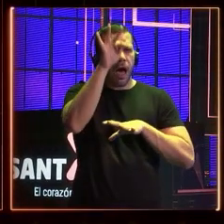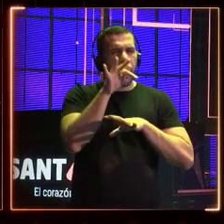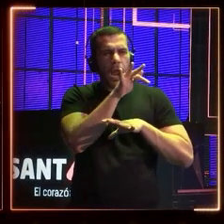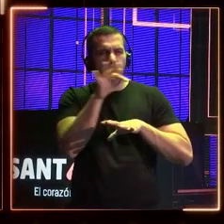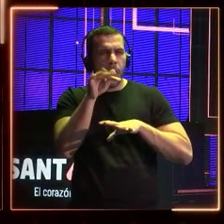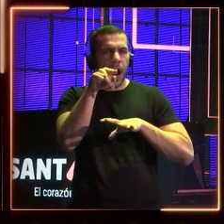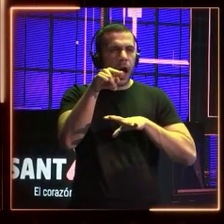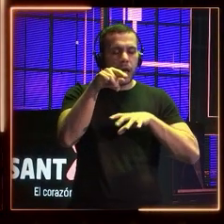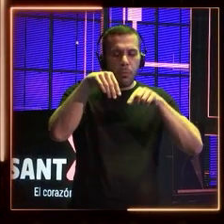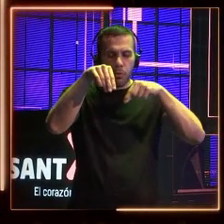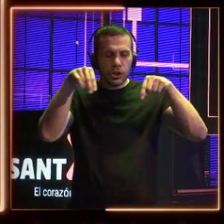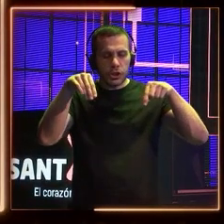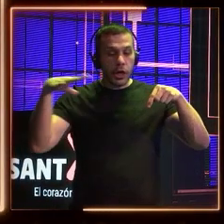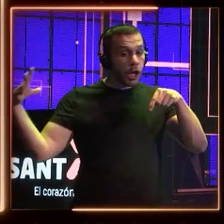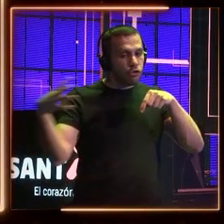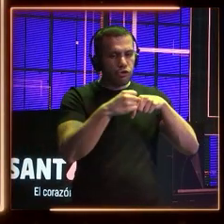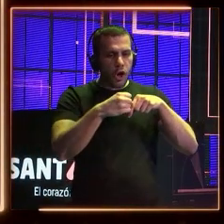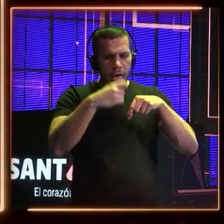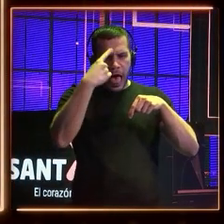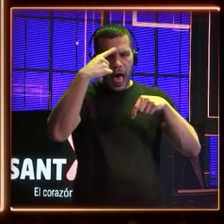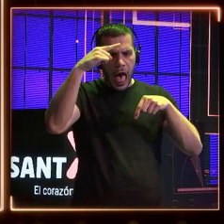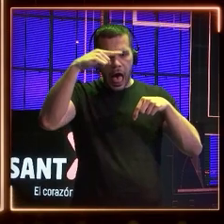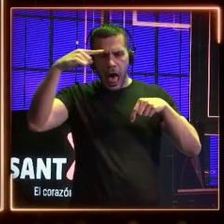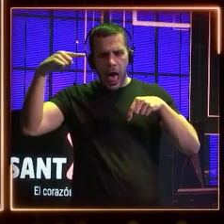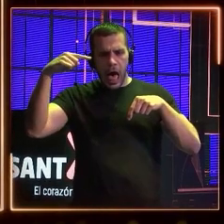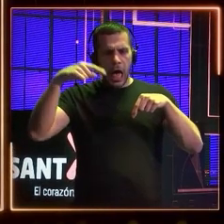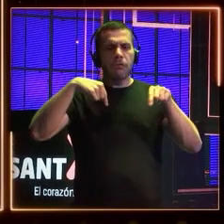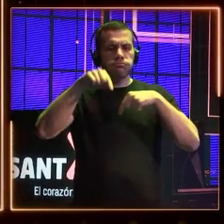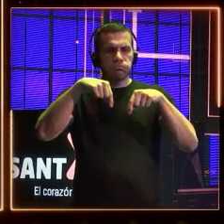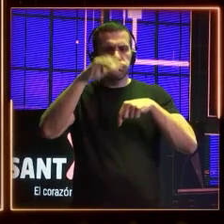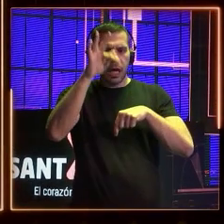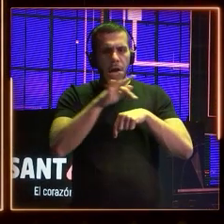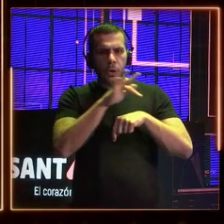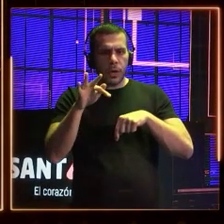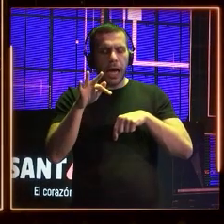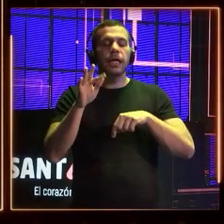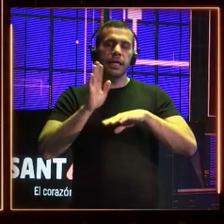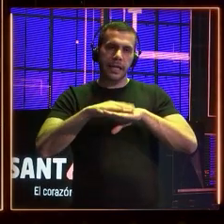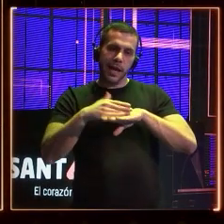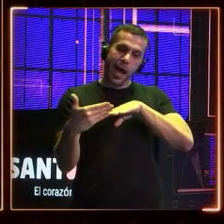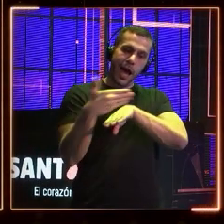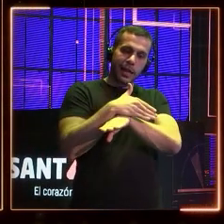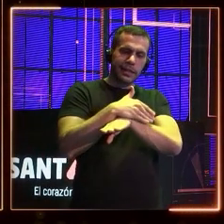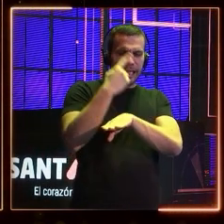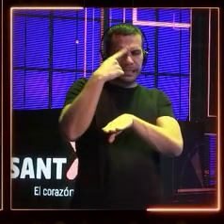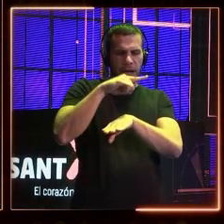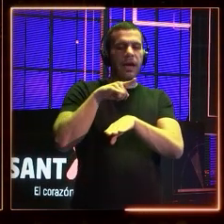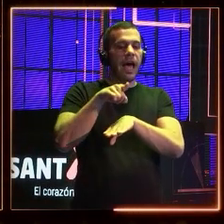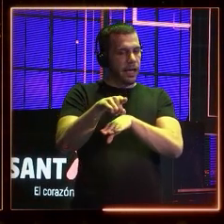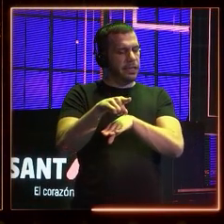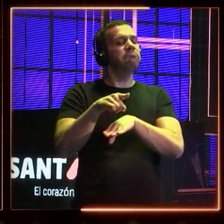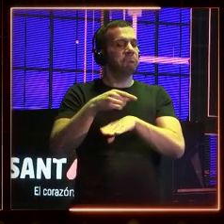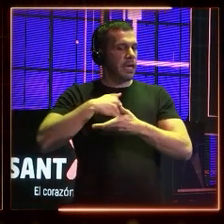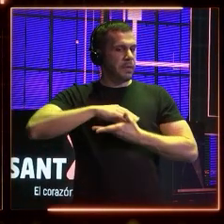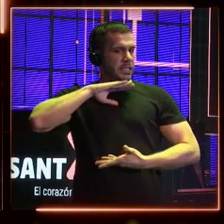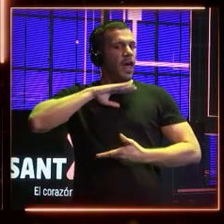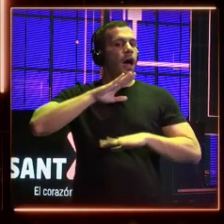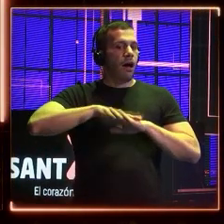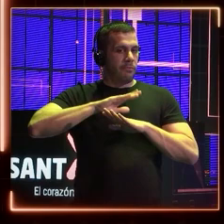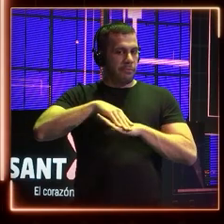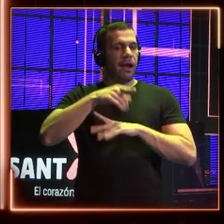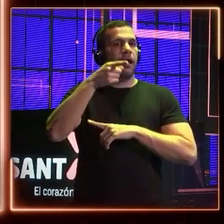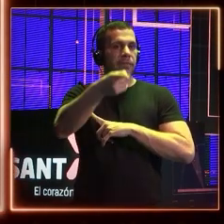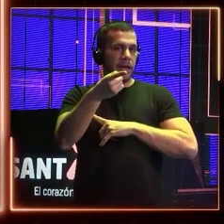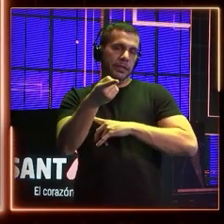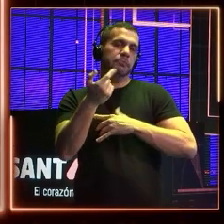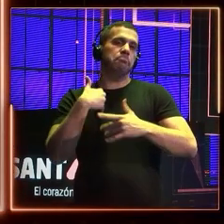todas las posiciones que las fichas pueden tener en un tablero de ajedrez y de anticiparse con una buena programación Y ser efectivamente capaz de conseguir este